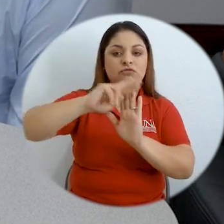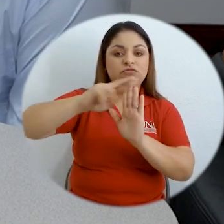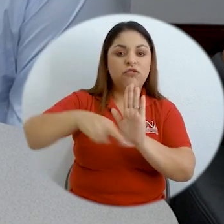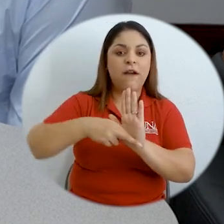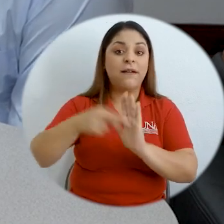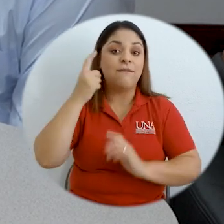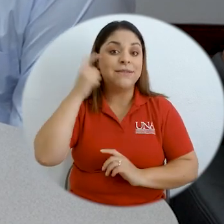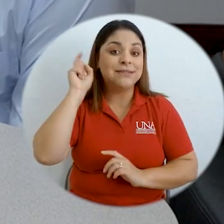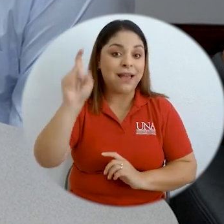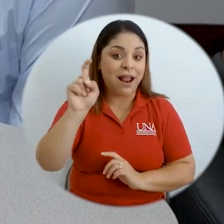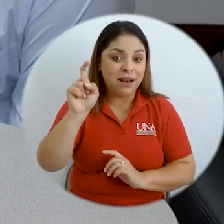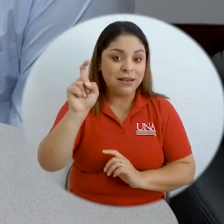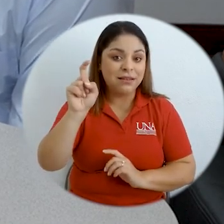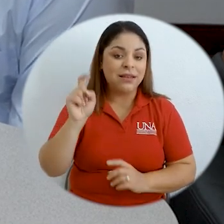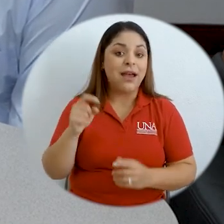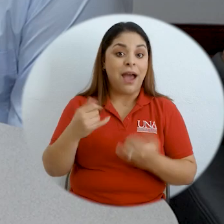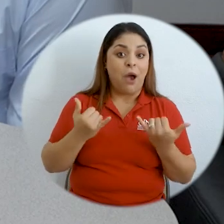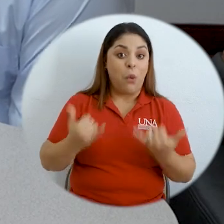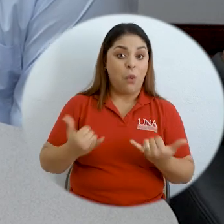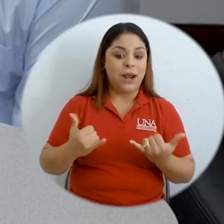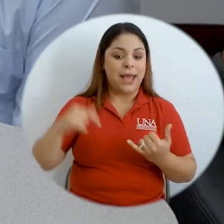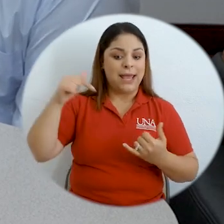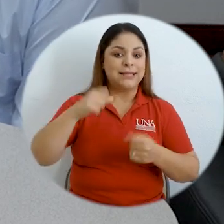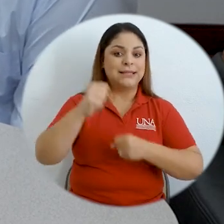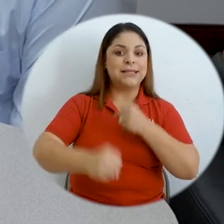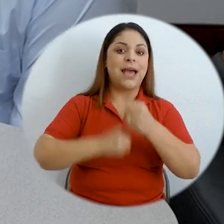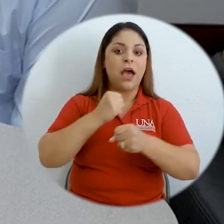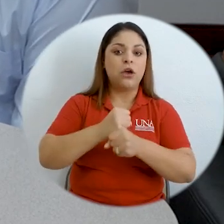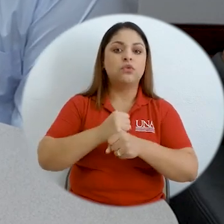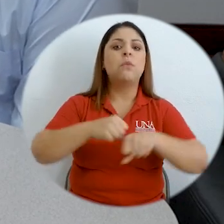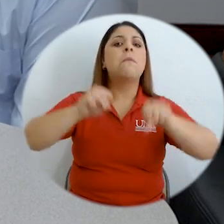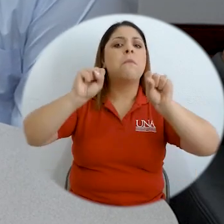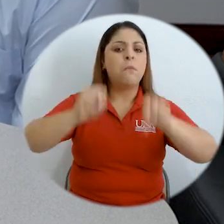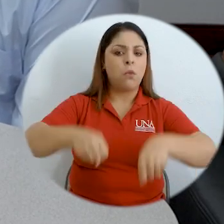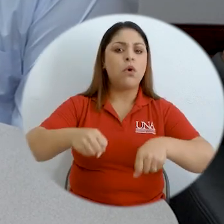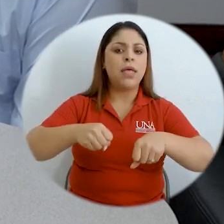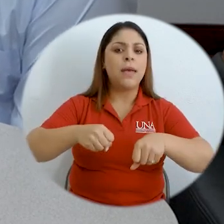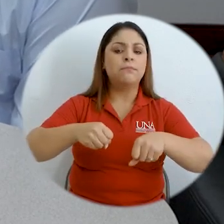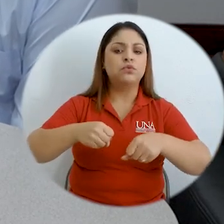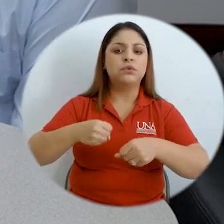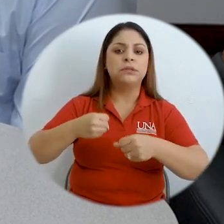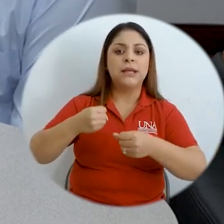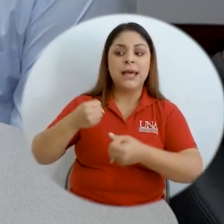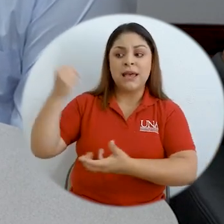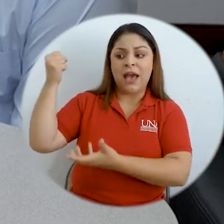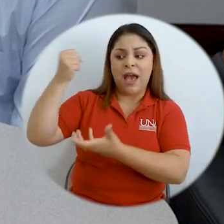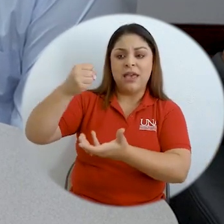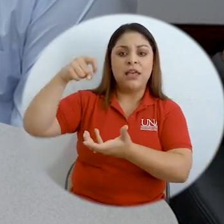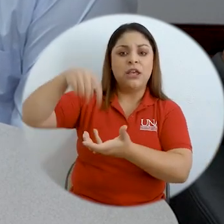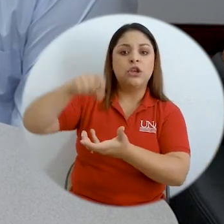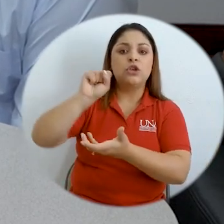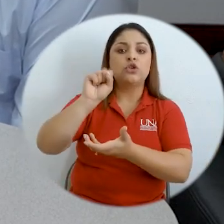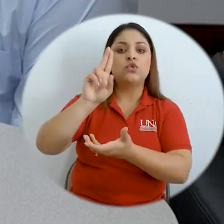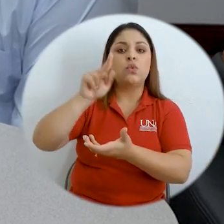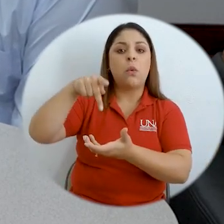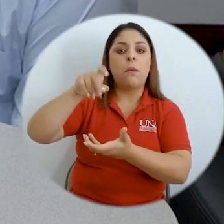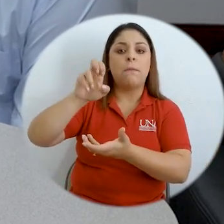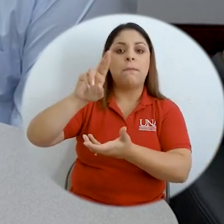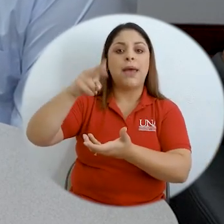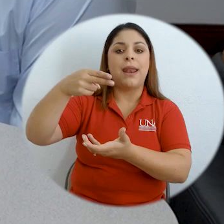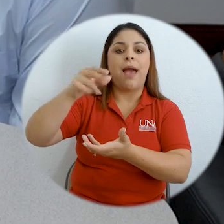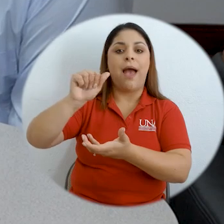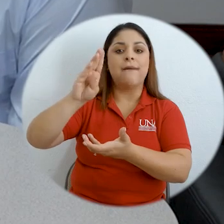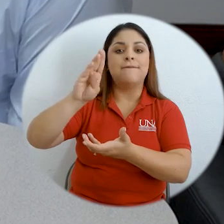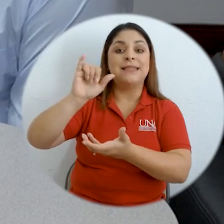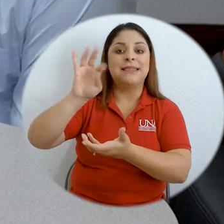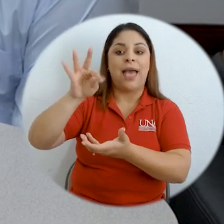fiscal que hoy nos permite, y a partir de este año, poder invertir los recursos que teníamos en el superávit que no podíamos invertir